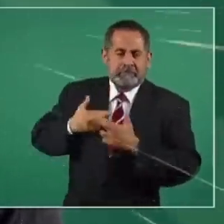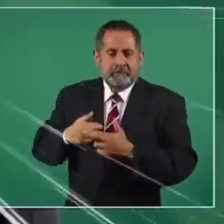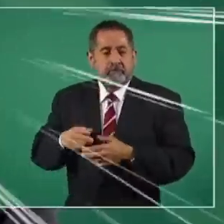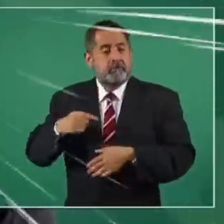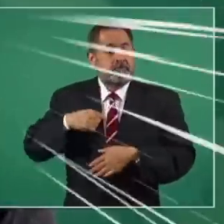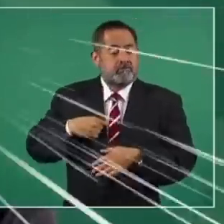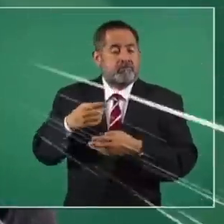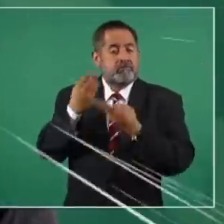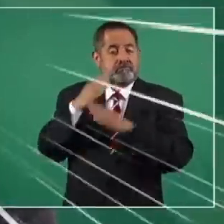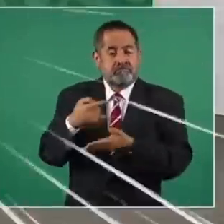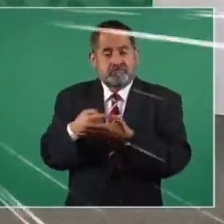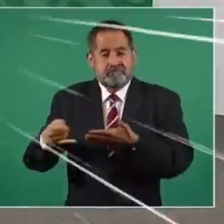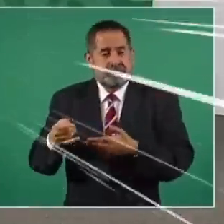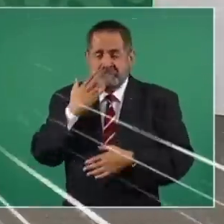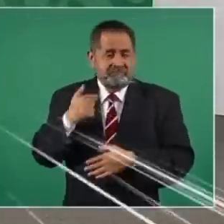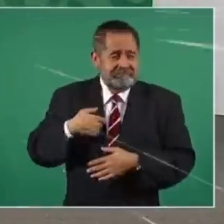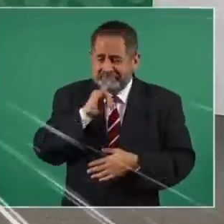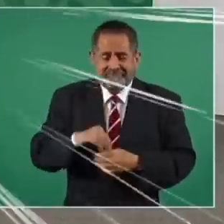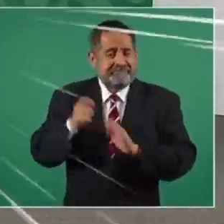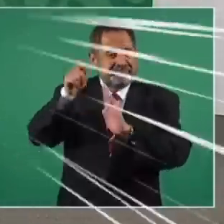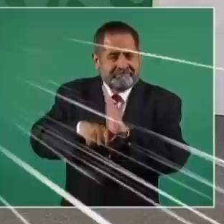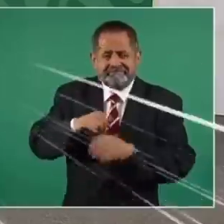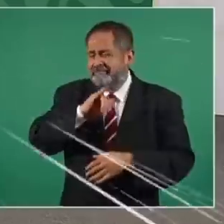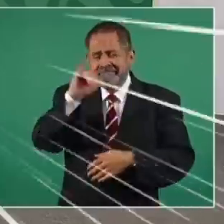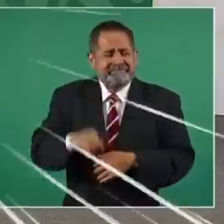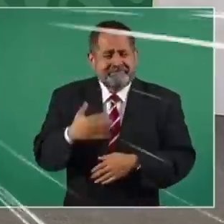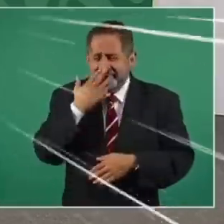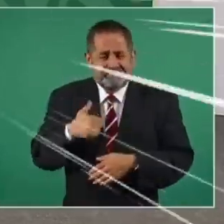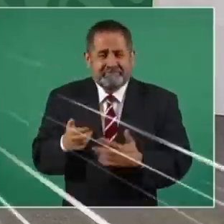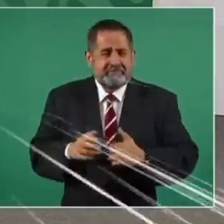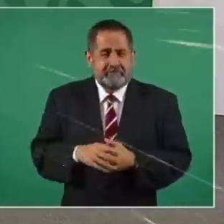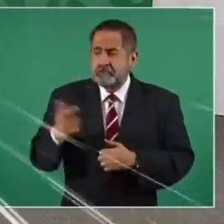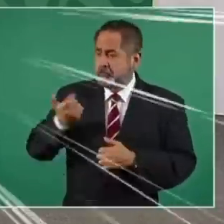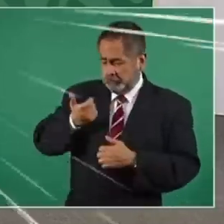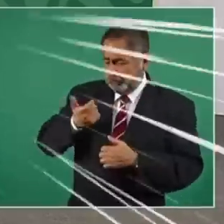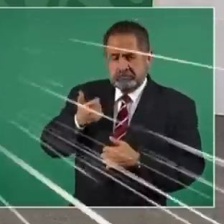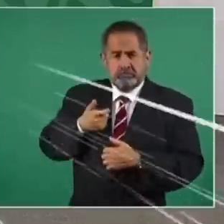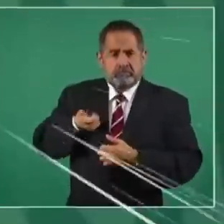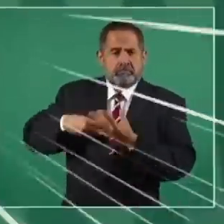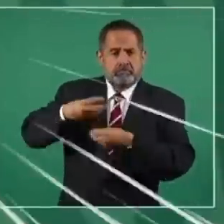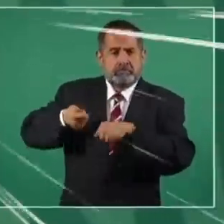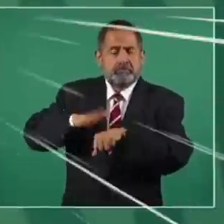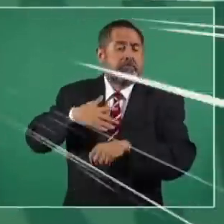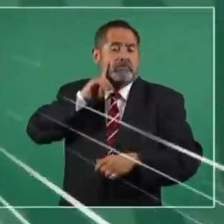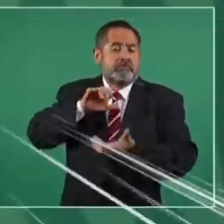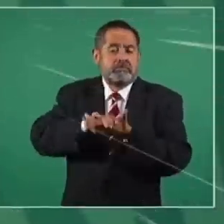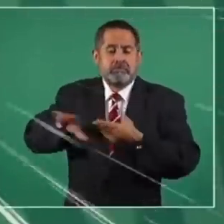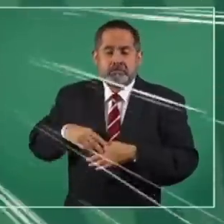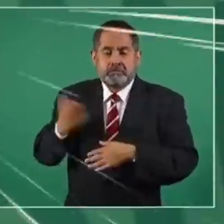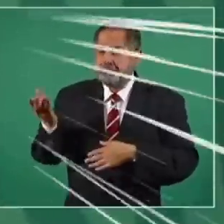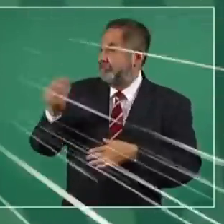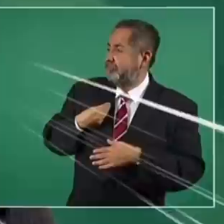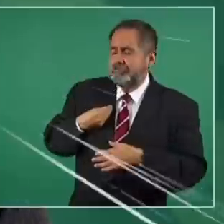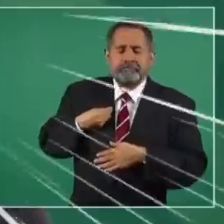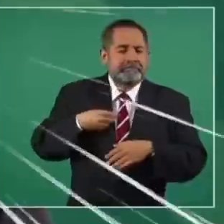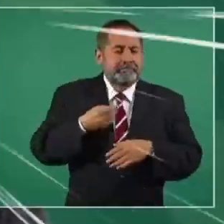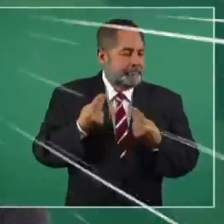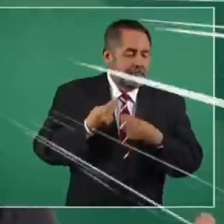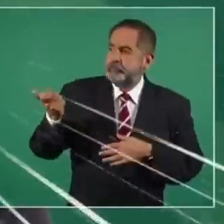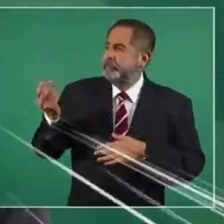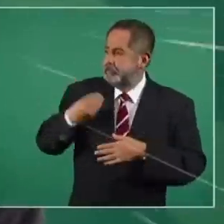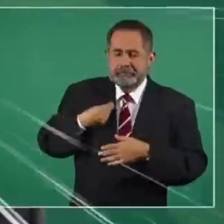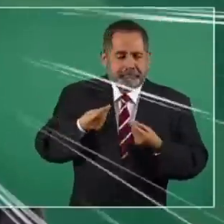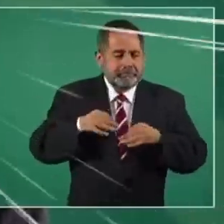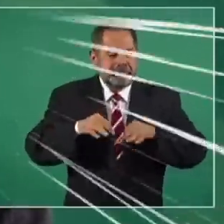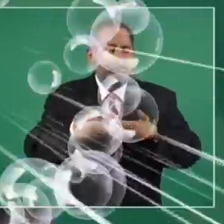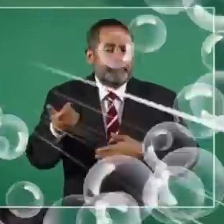cuenta de cheque, tarjeta de crédito. Mis ingresos me los administra mi esposa, ella me da para lo que necesito, para